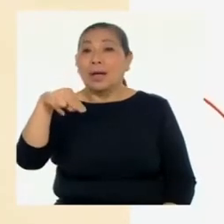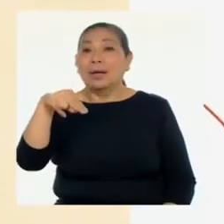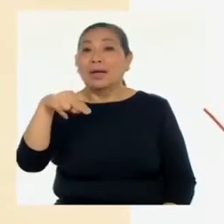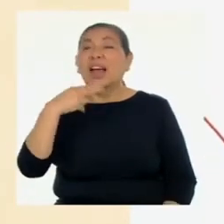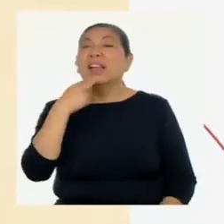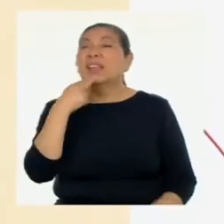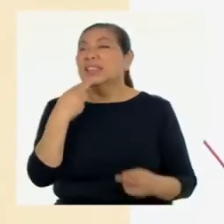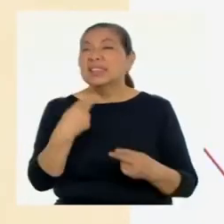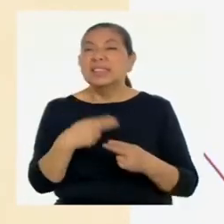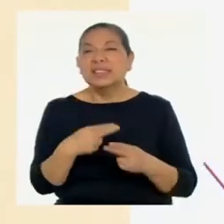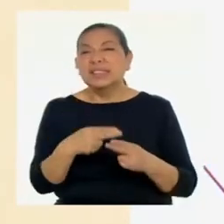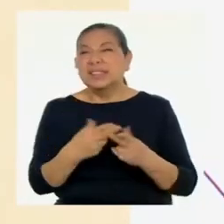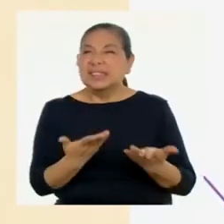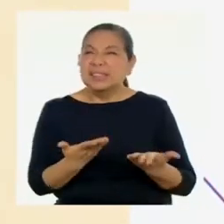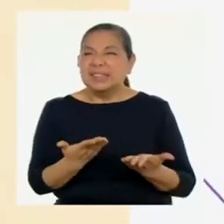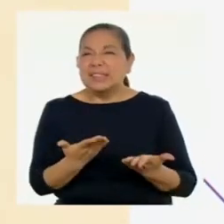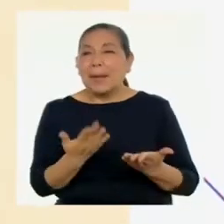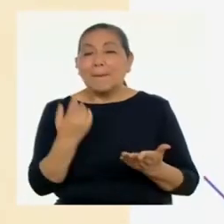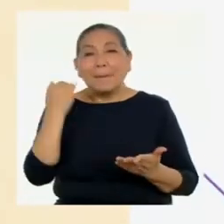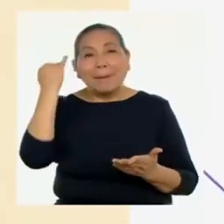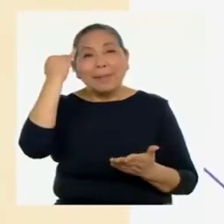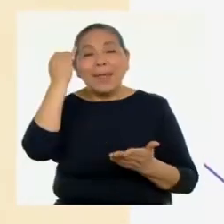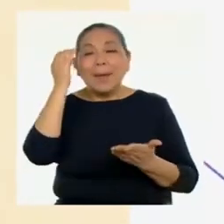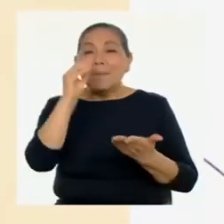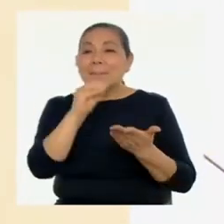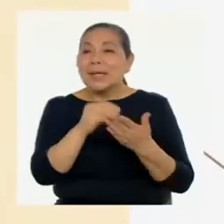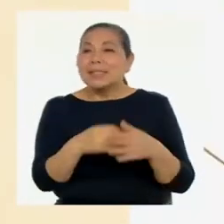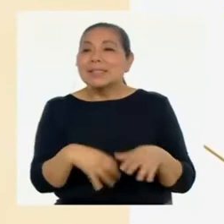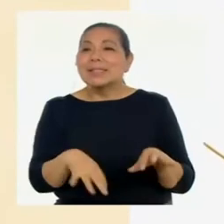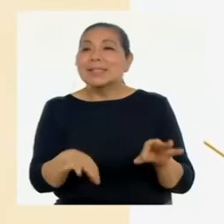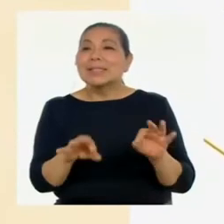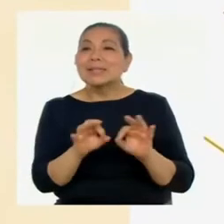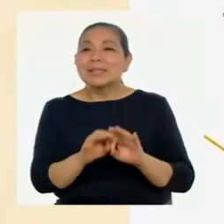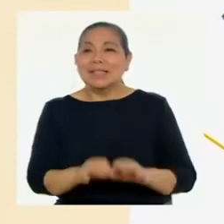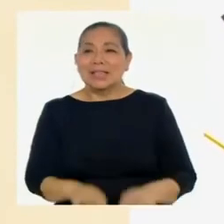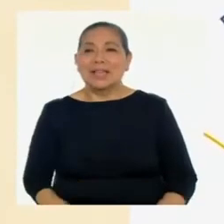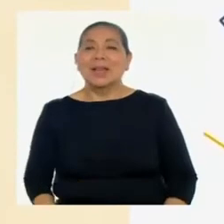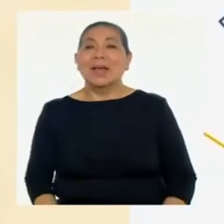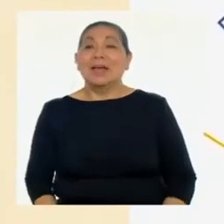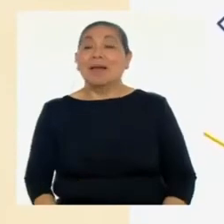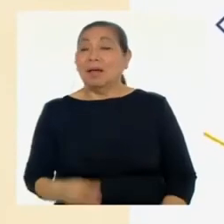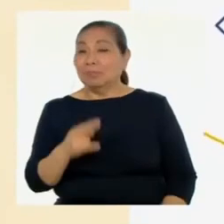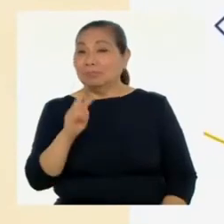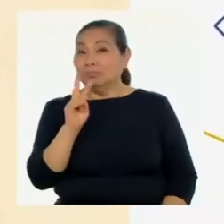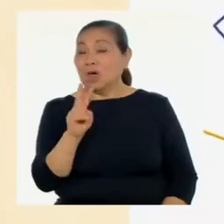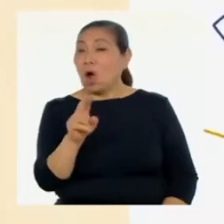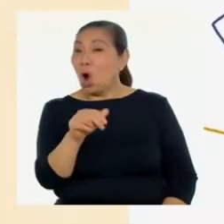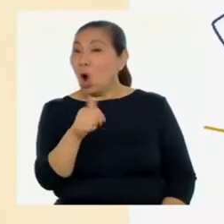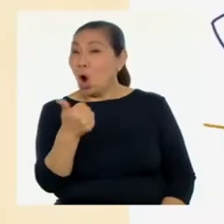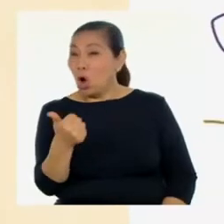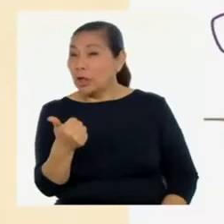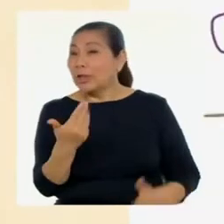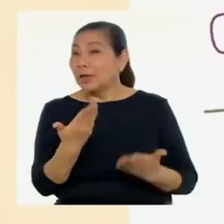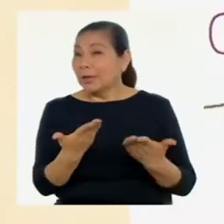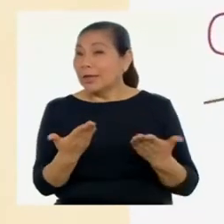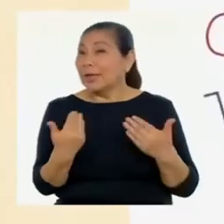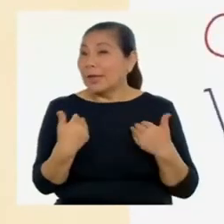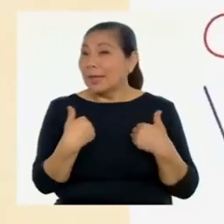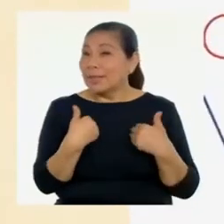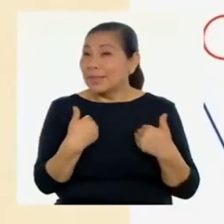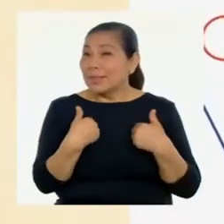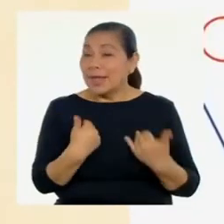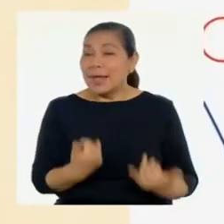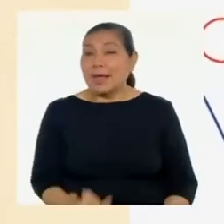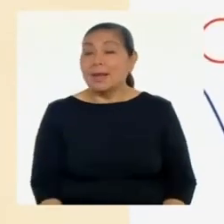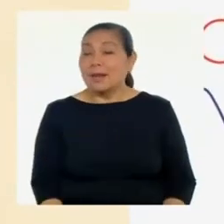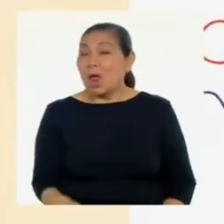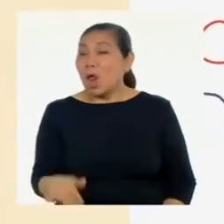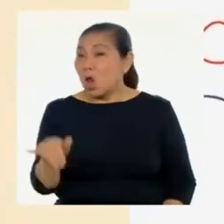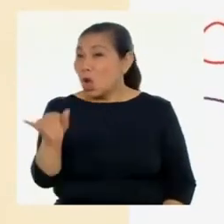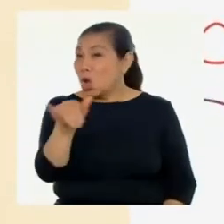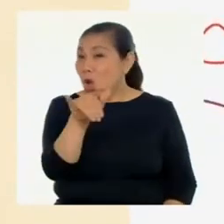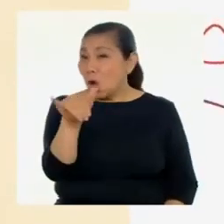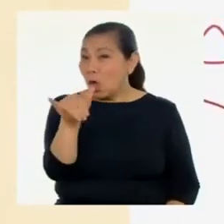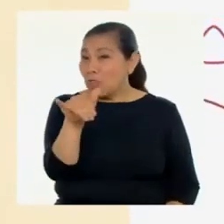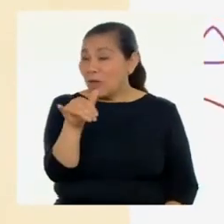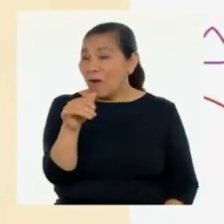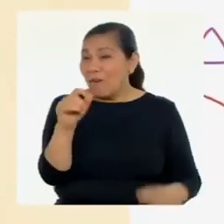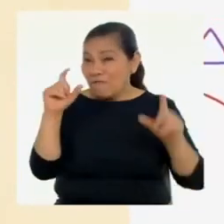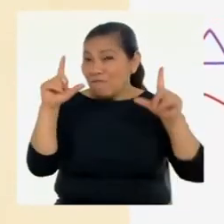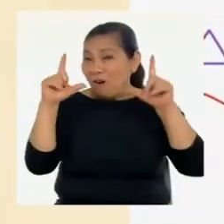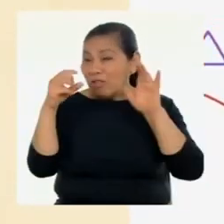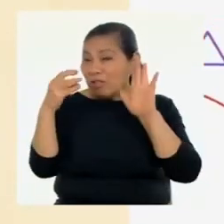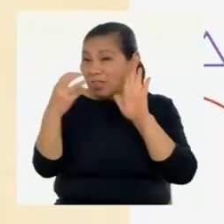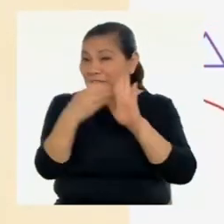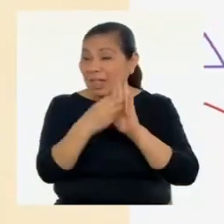frase llamativa que busca decir la idea principal del afiche. ¿Has visto otro elemento que tienen en común